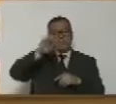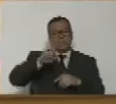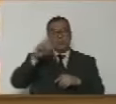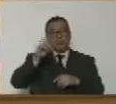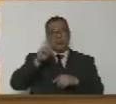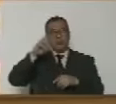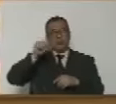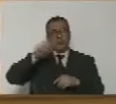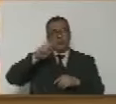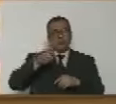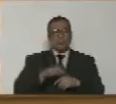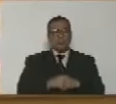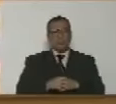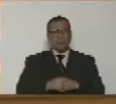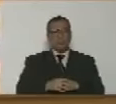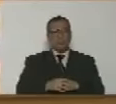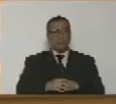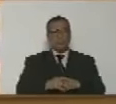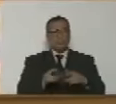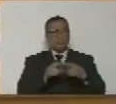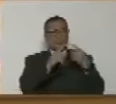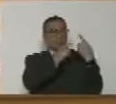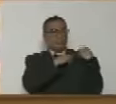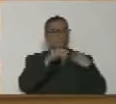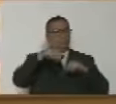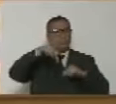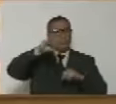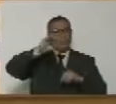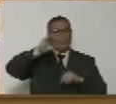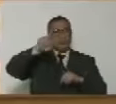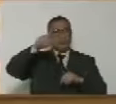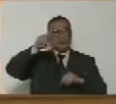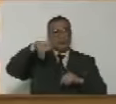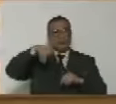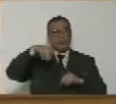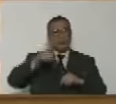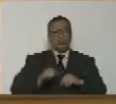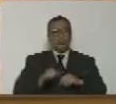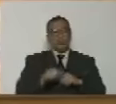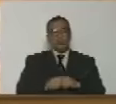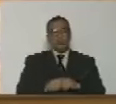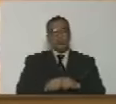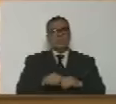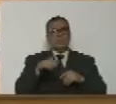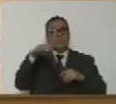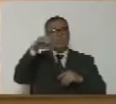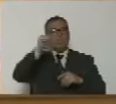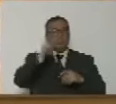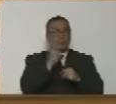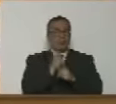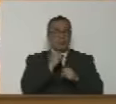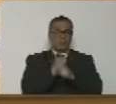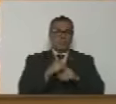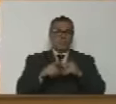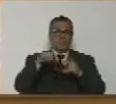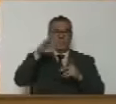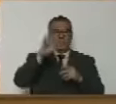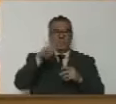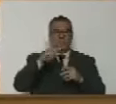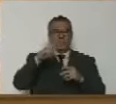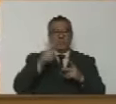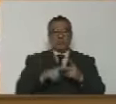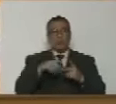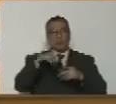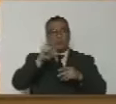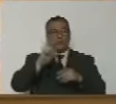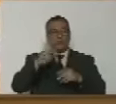Recreo, de los representantes del CLAP Nueva Era en la parroquia La Candelaria, del Sindicato de Transporte de Fontur, de la